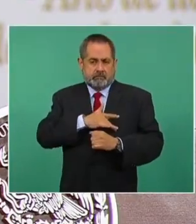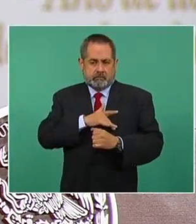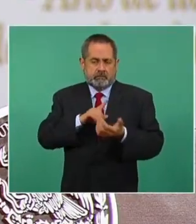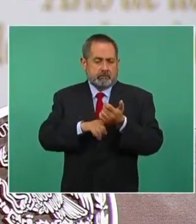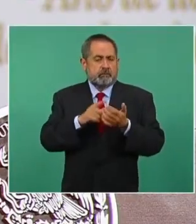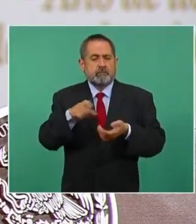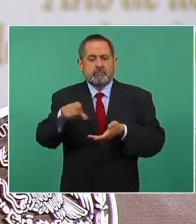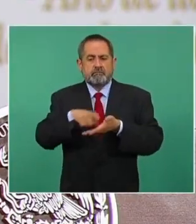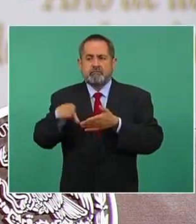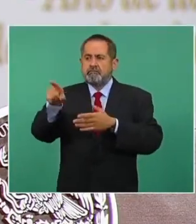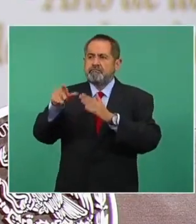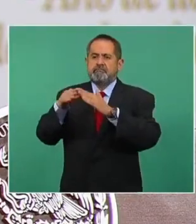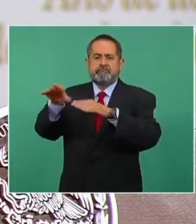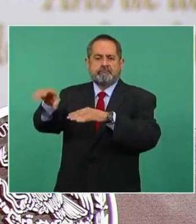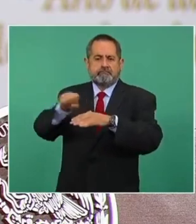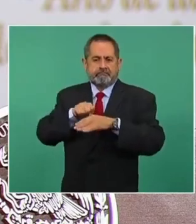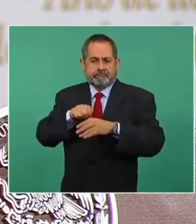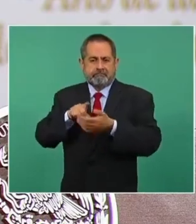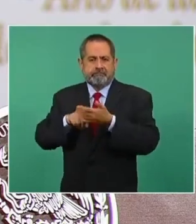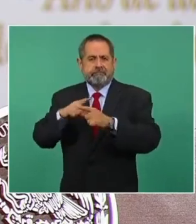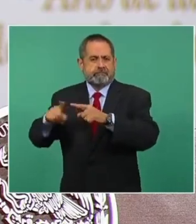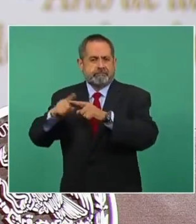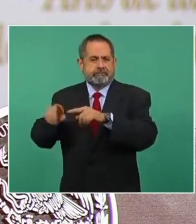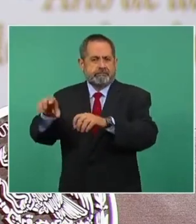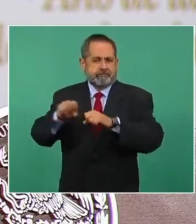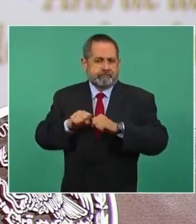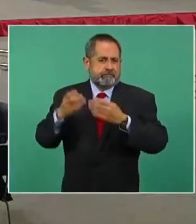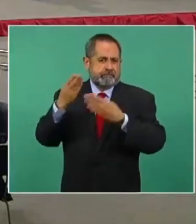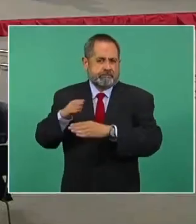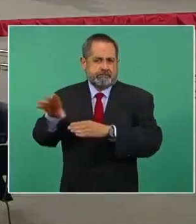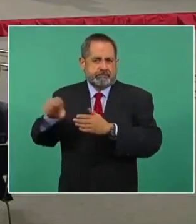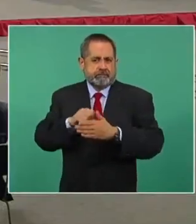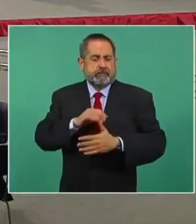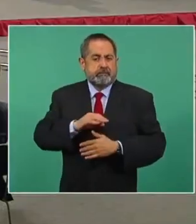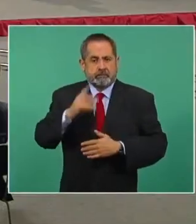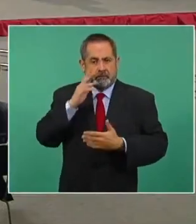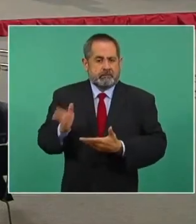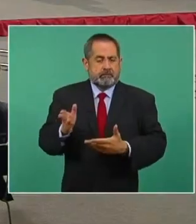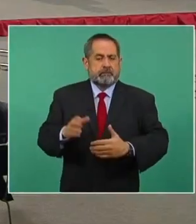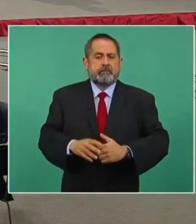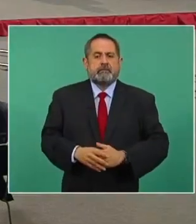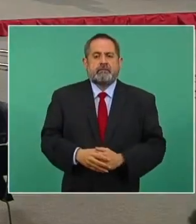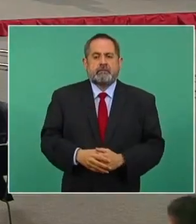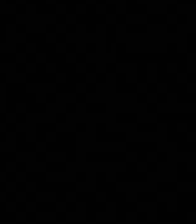obtenerse en Casa de Moneda y en instituciones de crédito. Es cuanto, presidente.